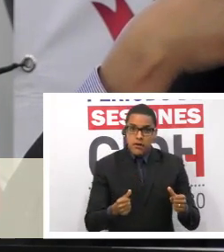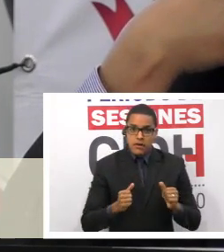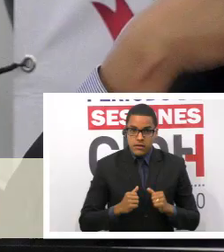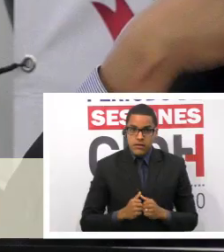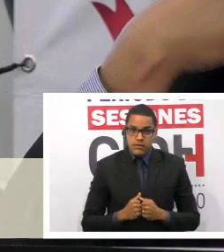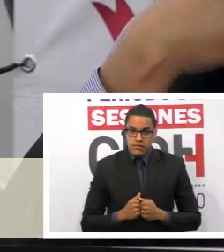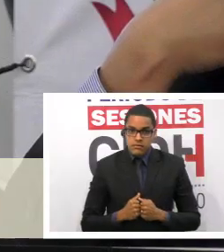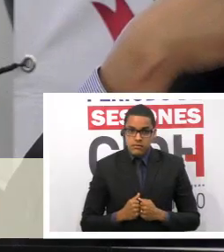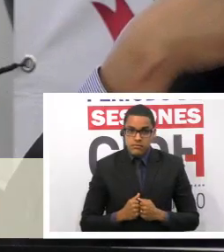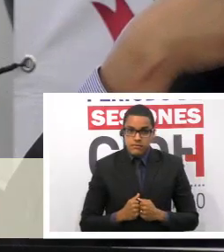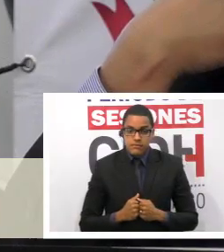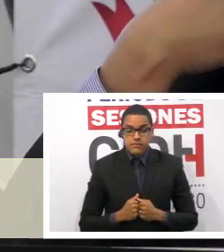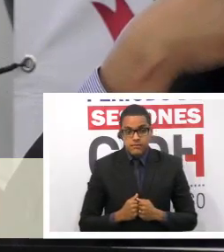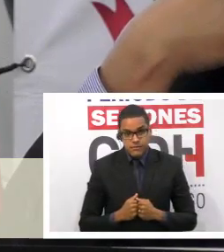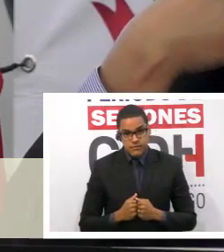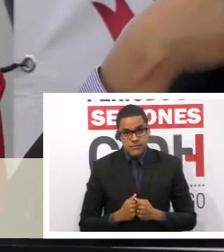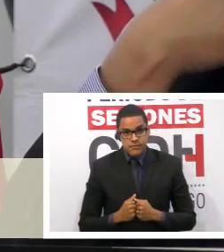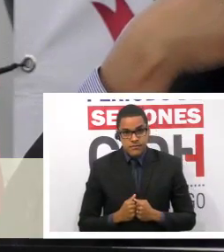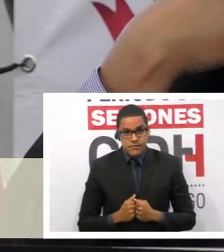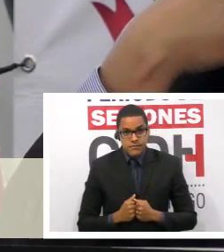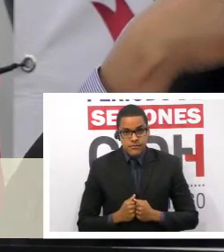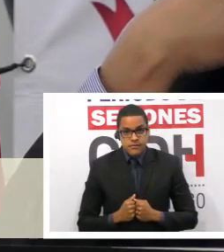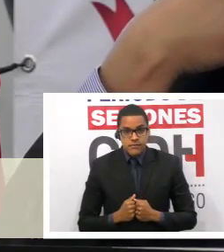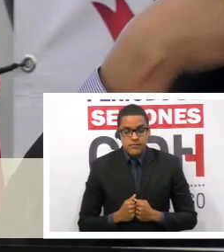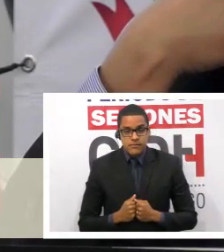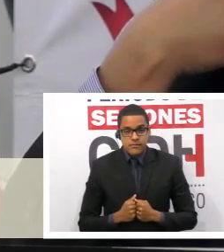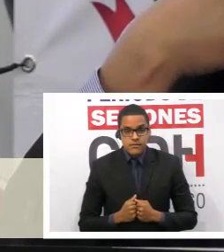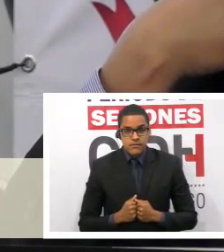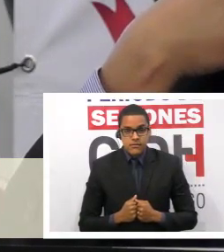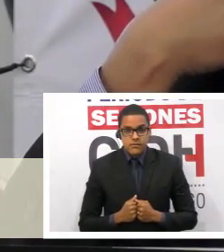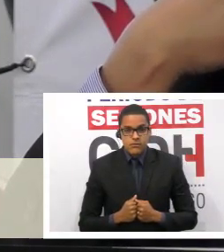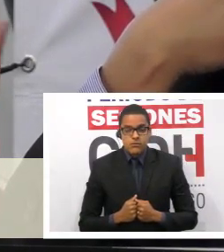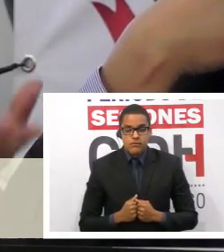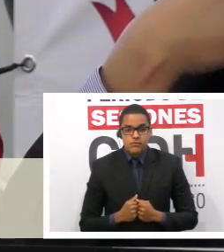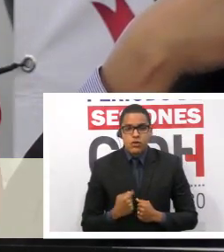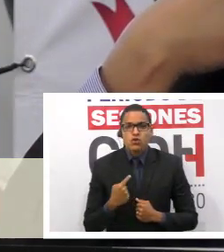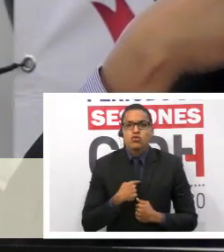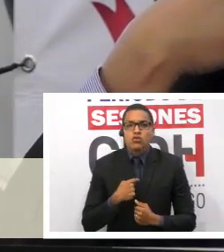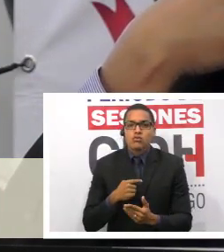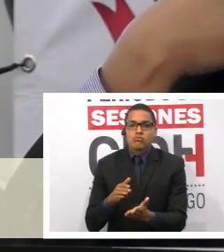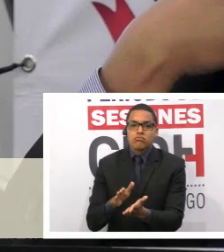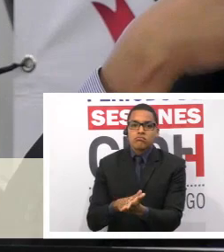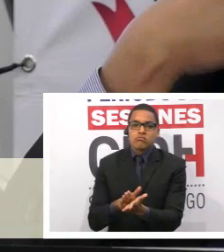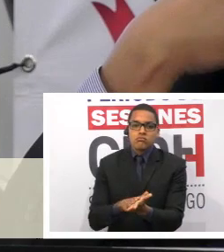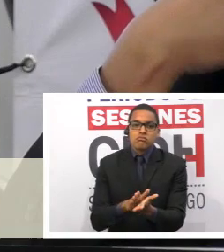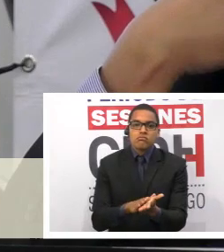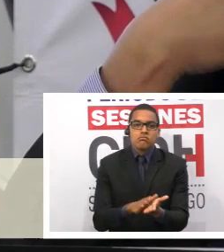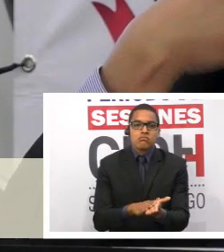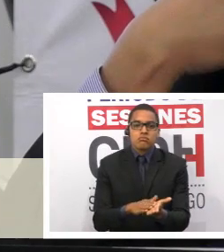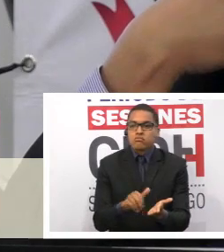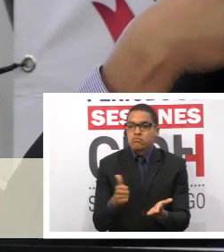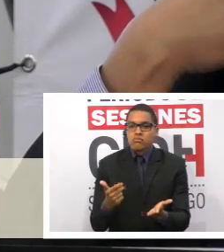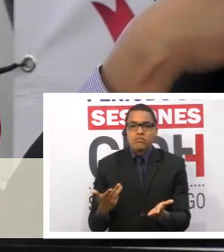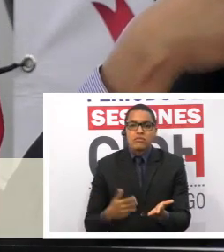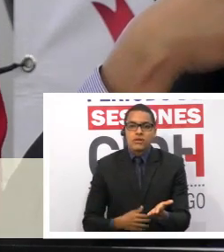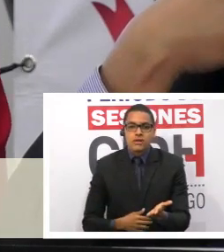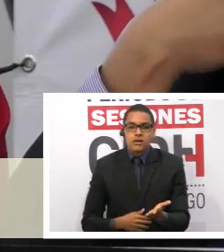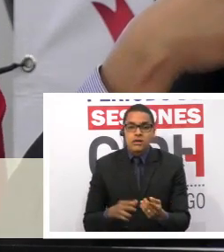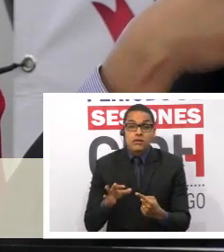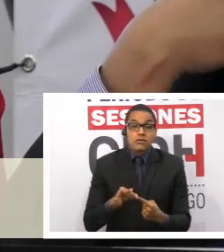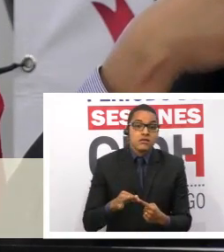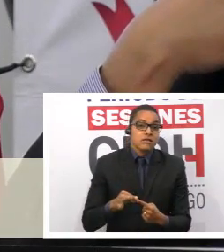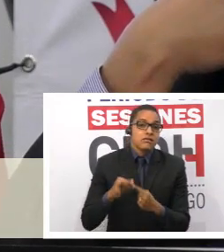manera sólida identificada en esta materia así que quiero reconocer muchísimo también a la comisión y especialmente por haber